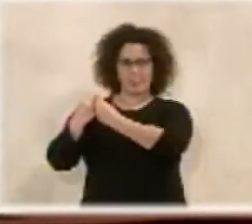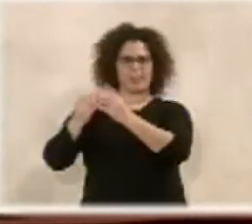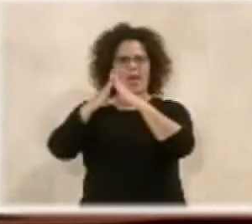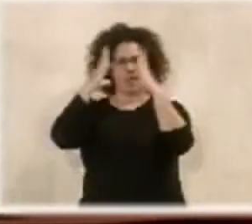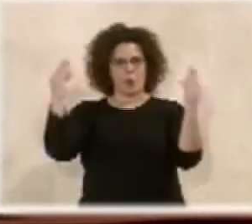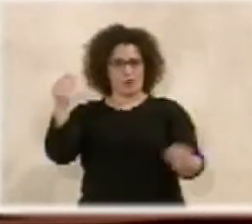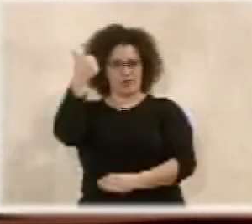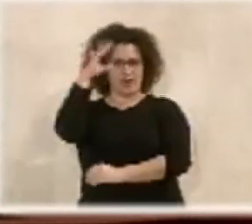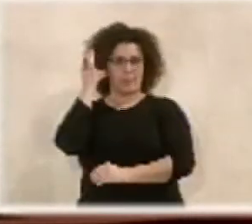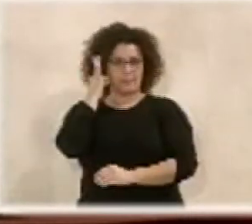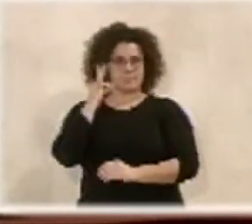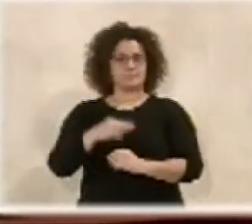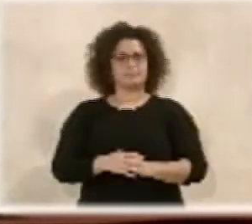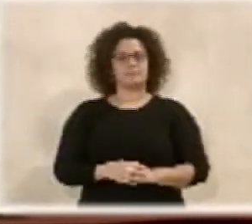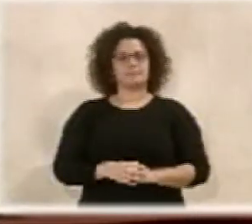y andaluzas.